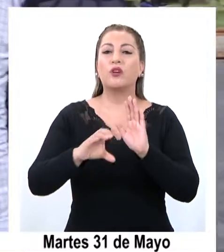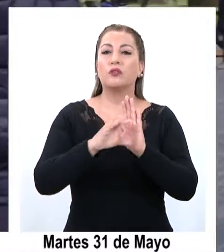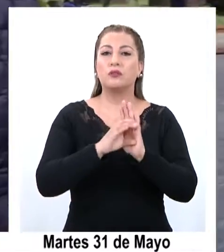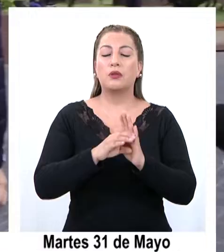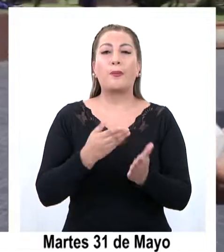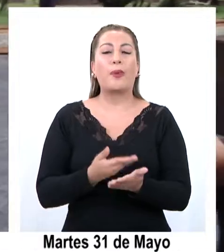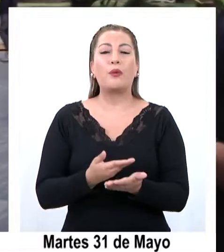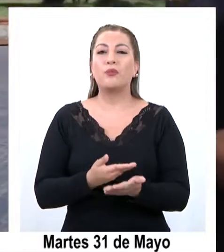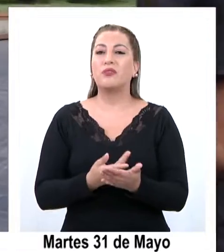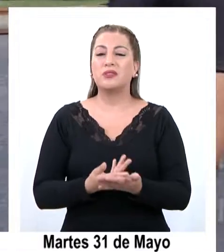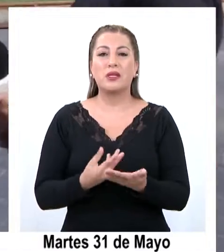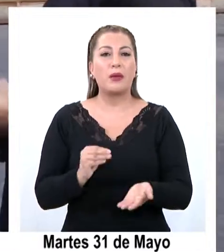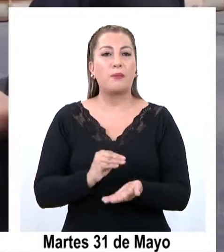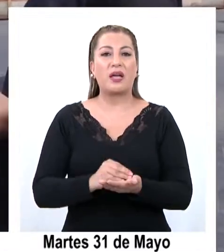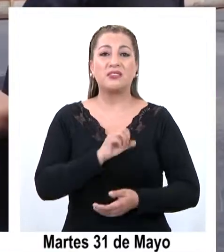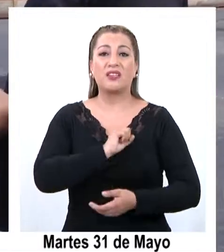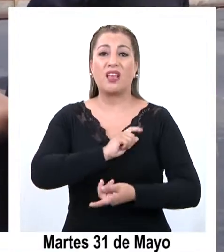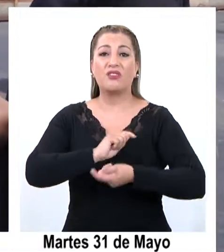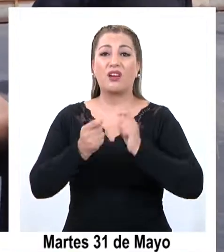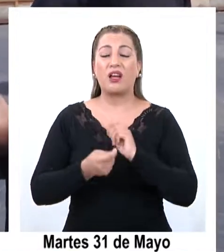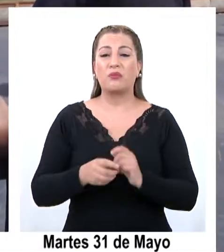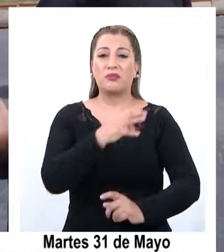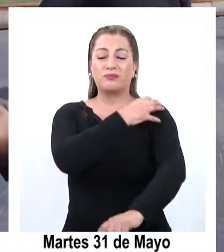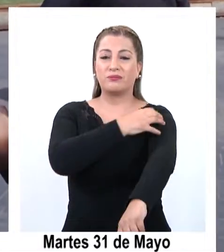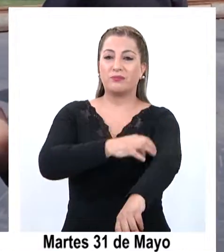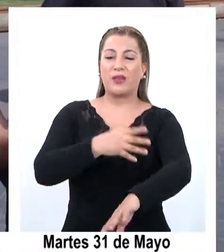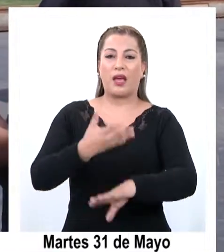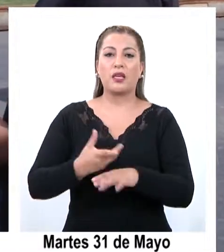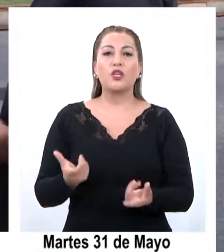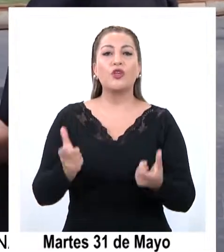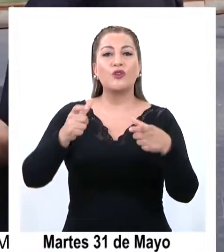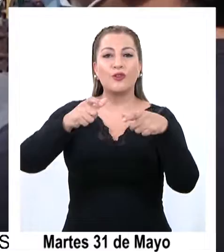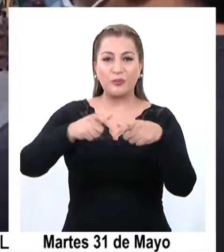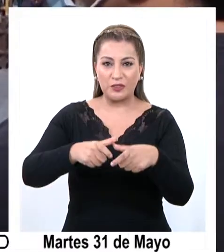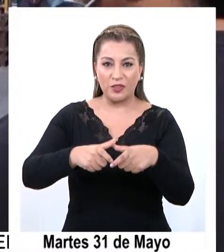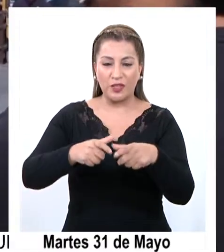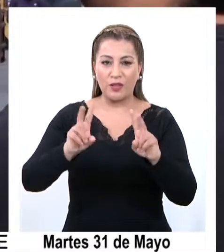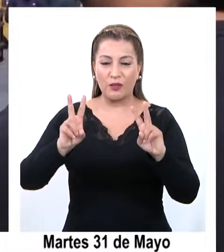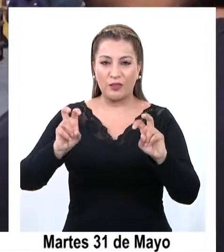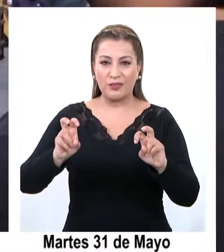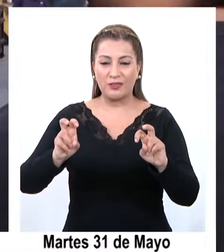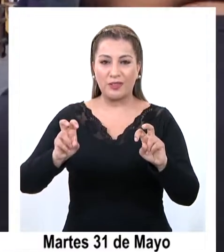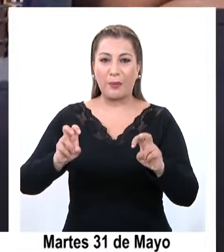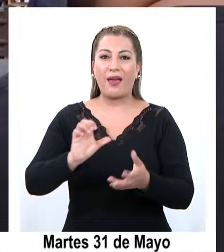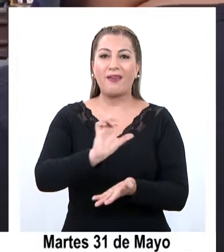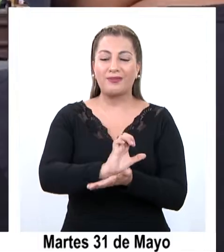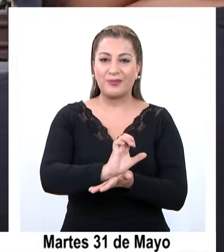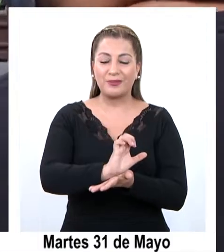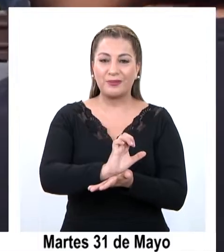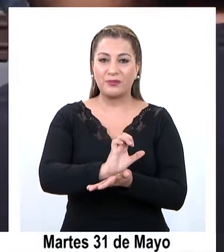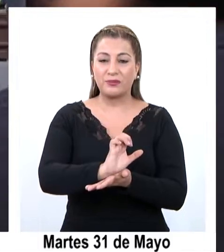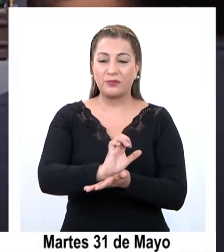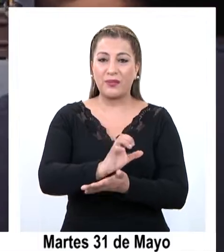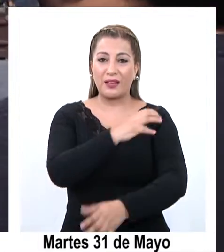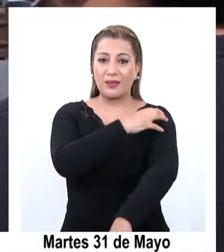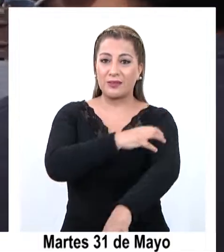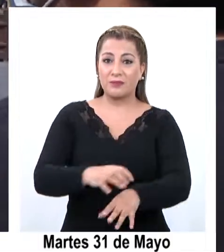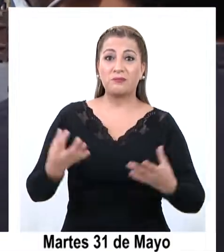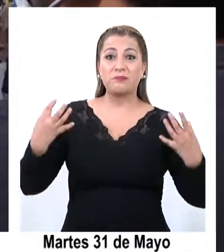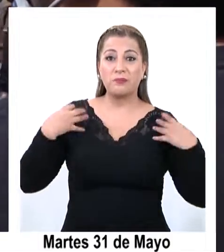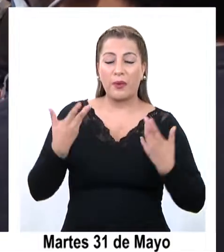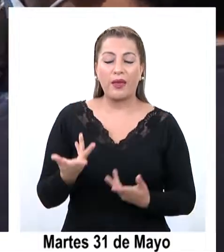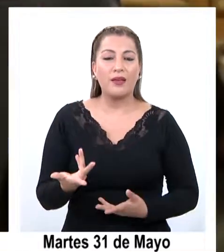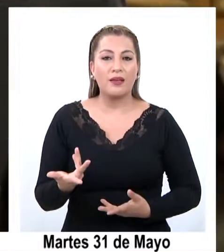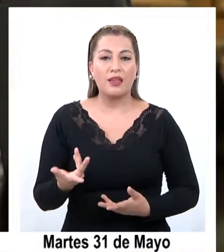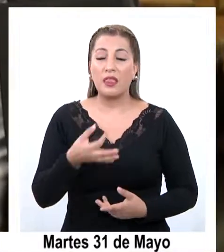apostando por una mayor descentralización, integrando comisiones relacionadas a forma de Estado y regionalización.